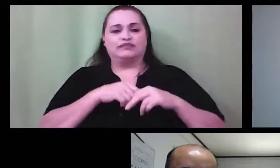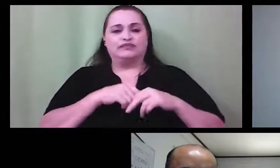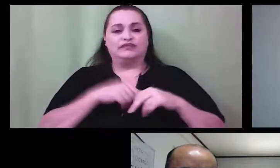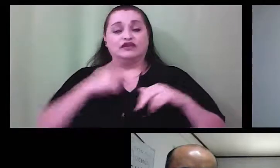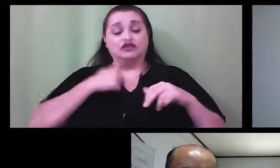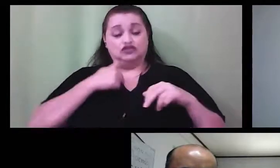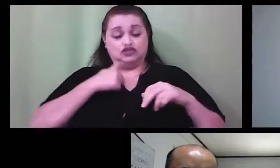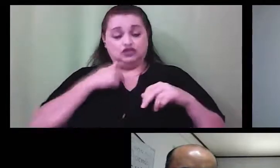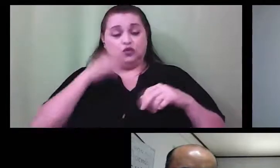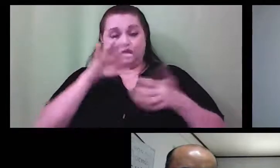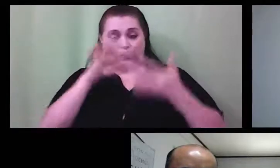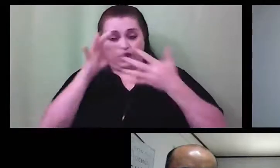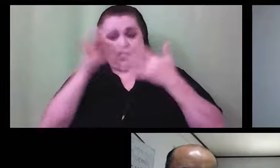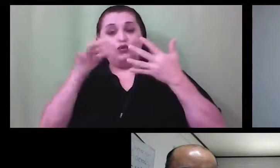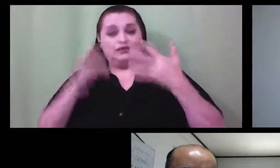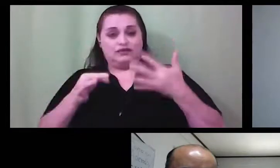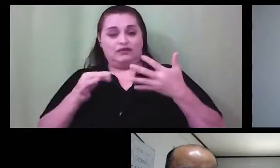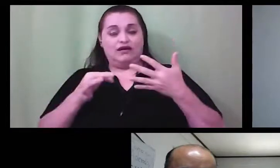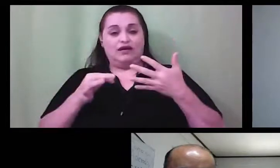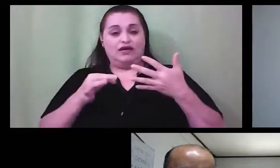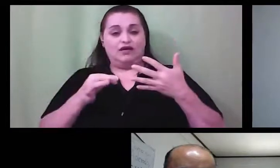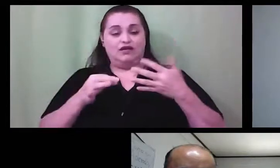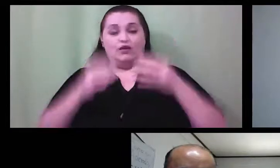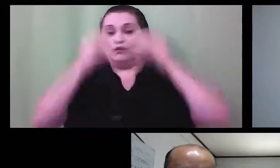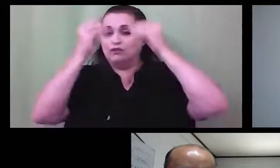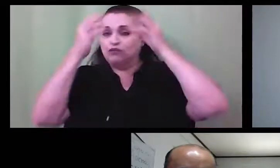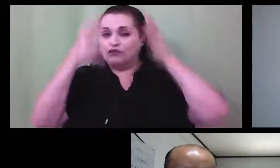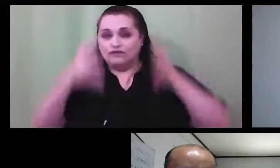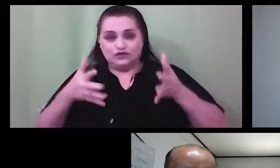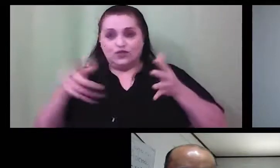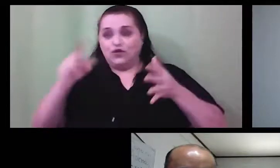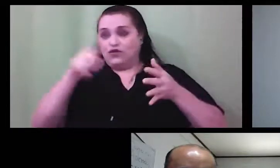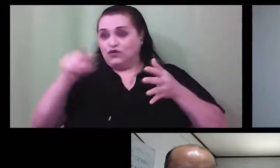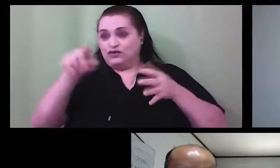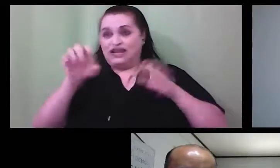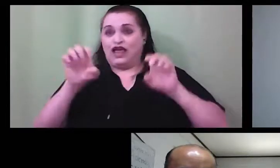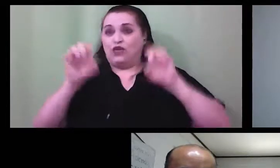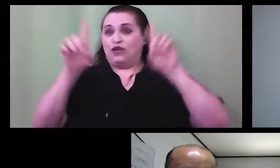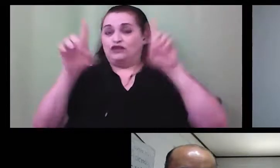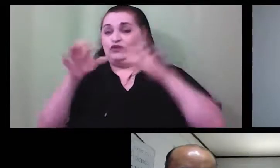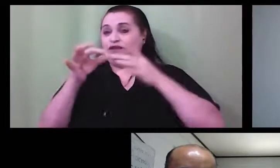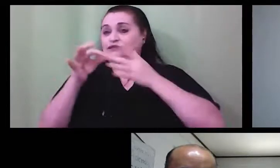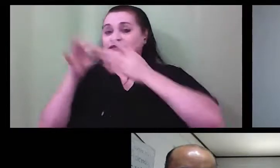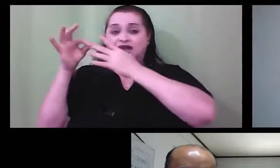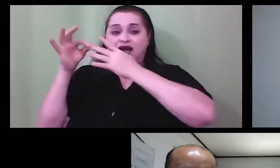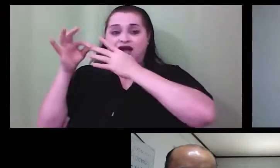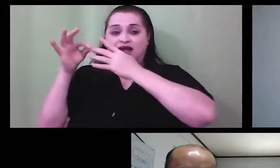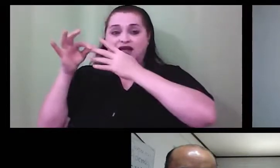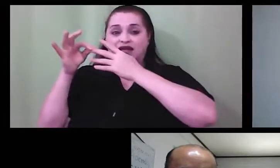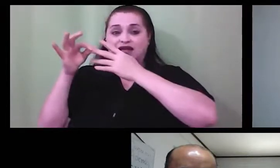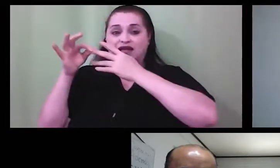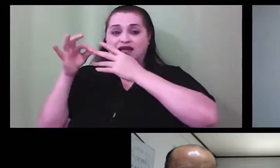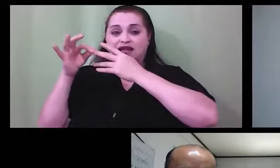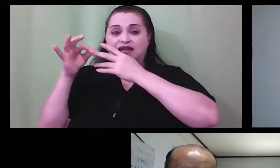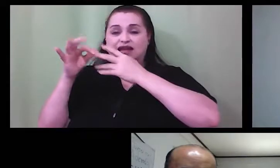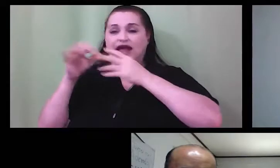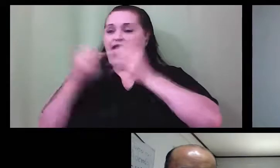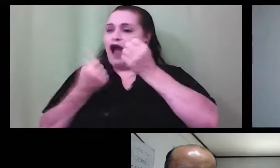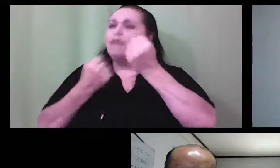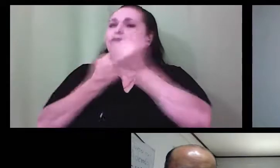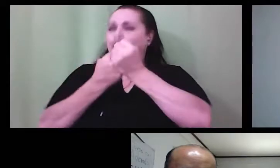Yo he encontrado en docentes de educación especial ese